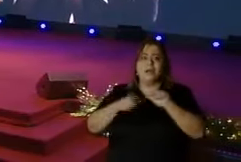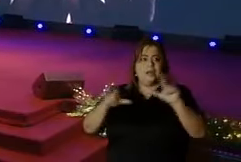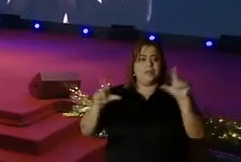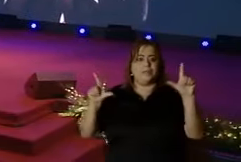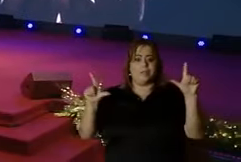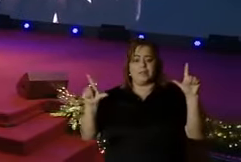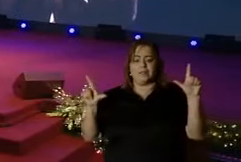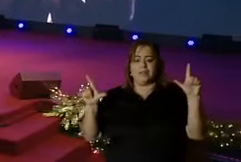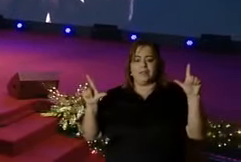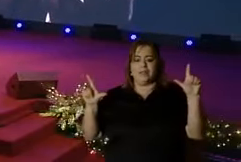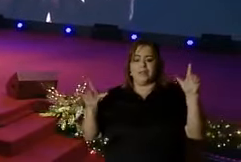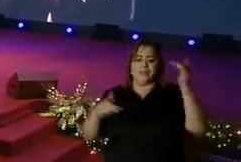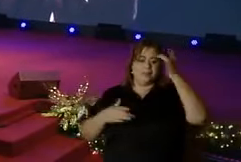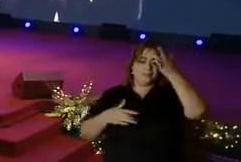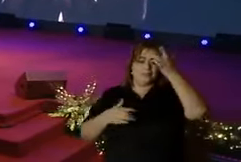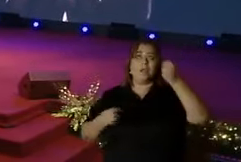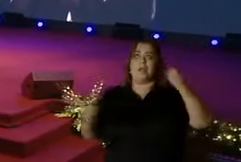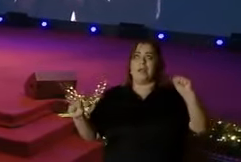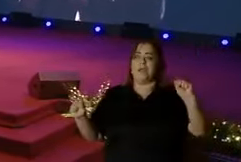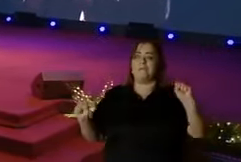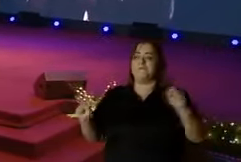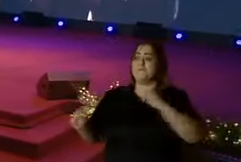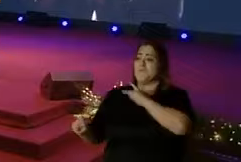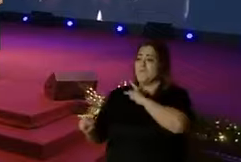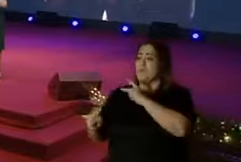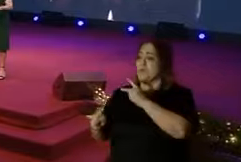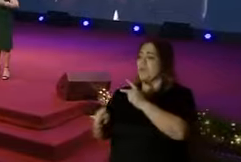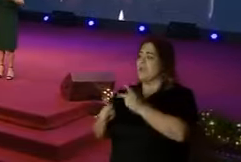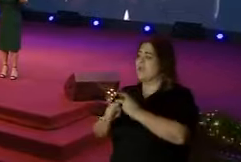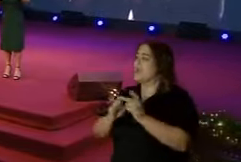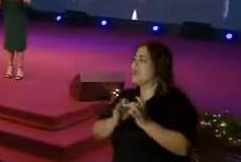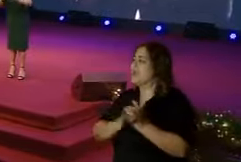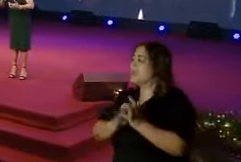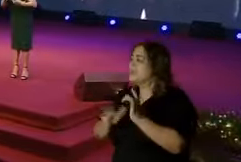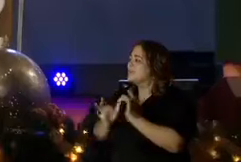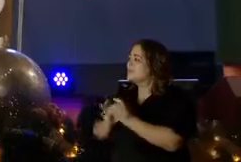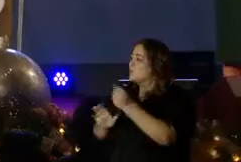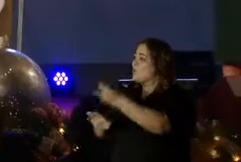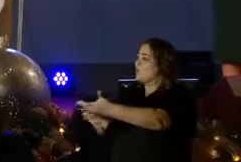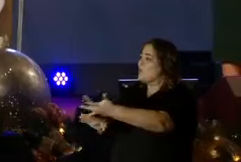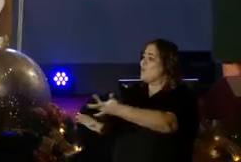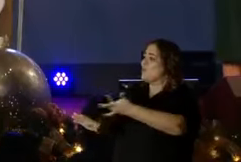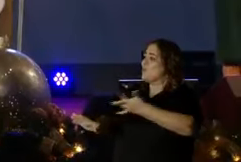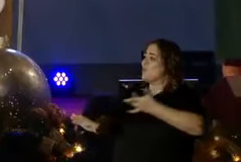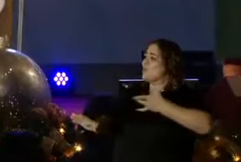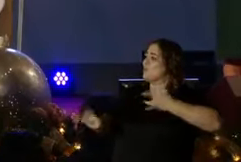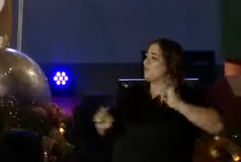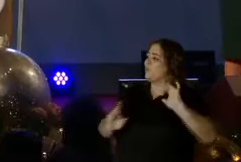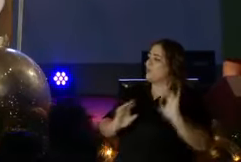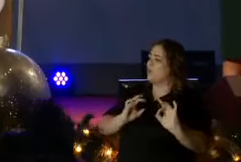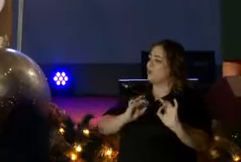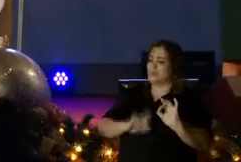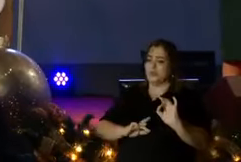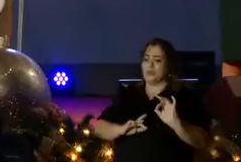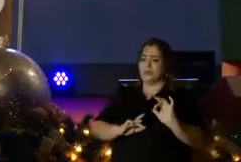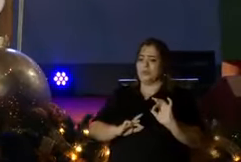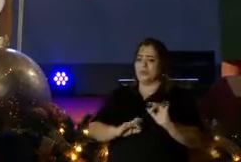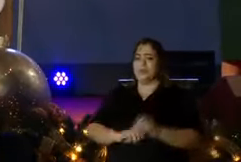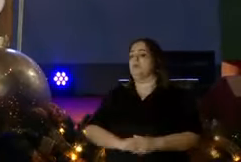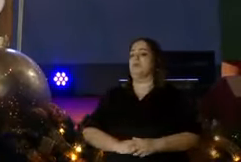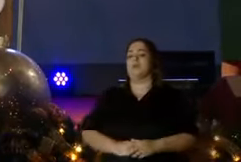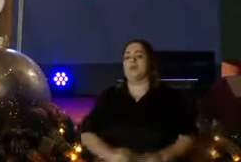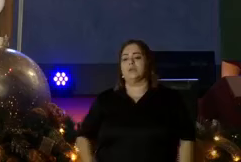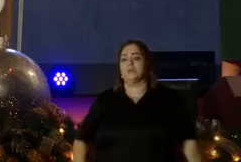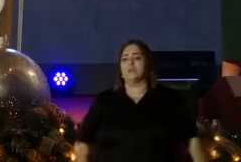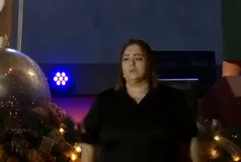el nombre de Jesús. Hay poder en Jesús, aleluya. iglesia. Oh, gloria al Señor. Alguien a mí me